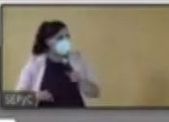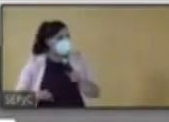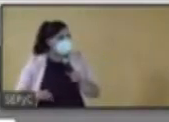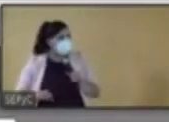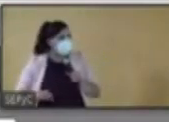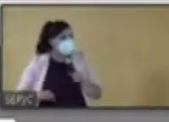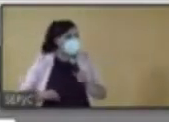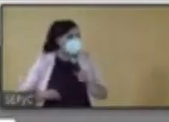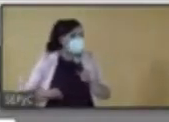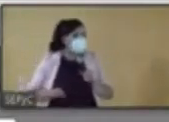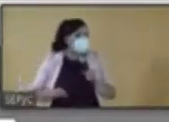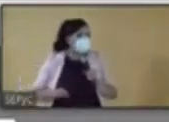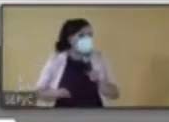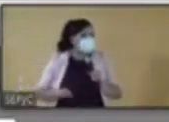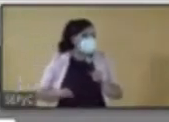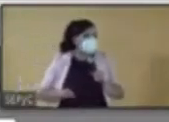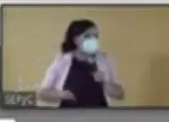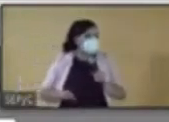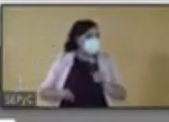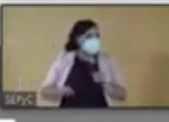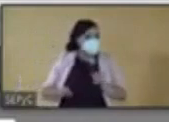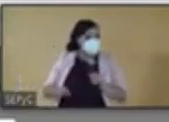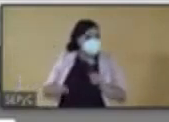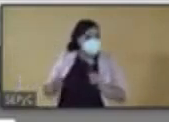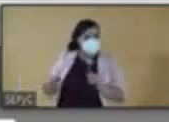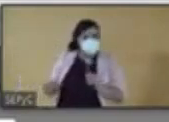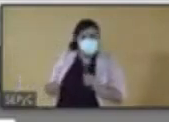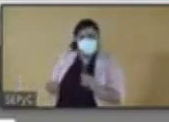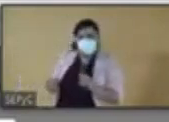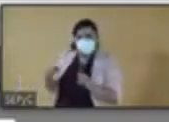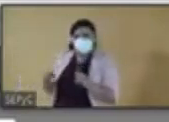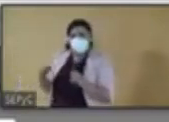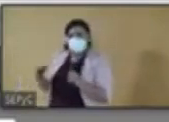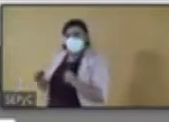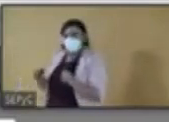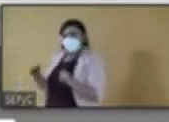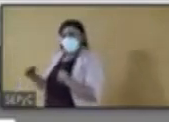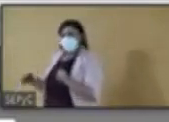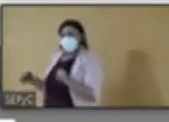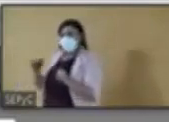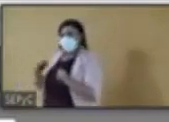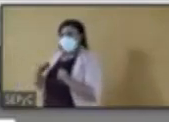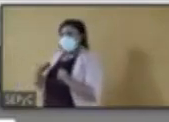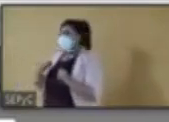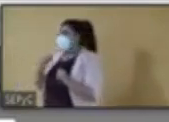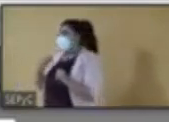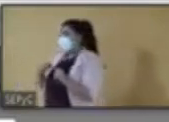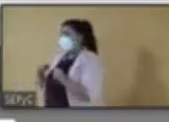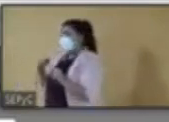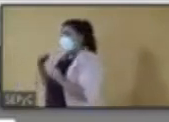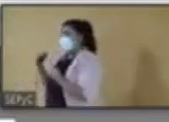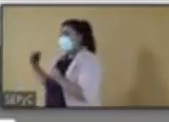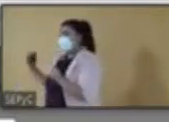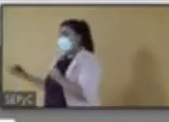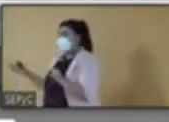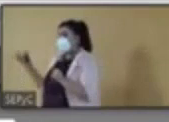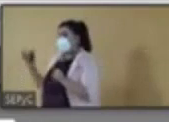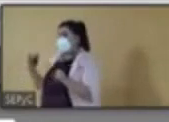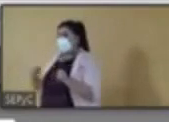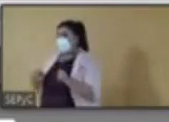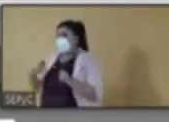Descripción del bien. Aquí es donde tenemos oportunidad de describir probablemente que se trate de sala, recámara, comedor, dos recámaras, 3